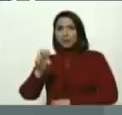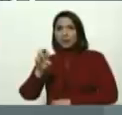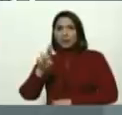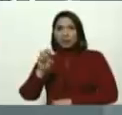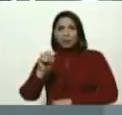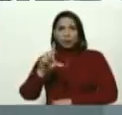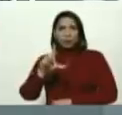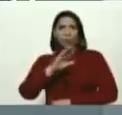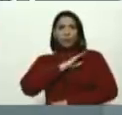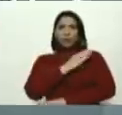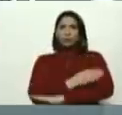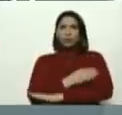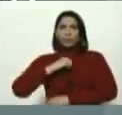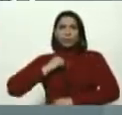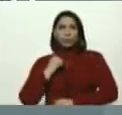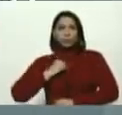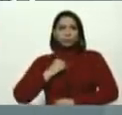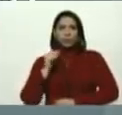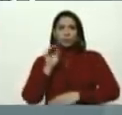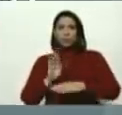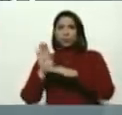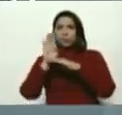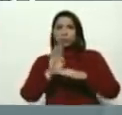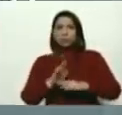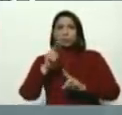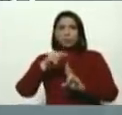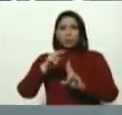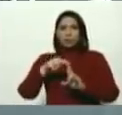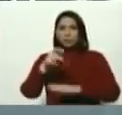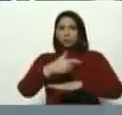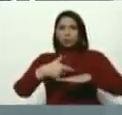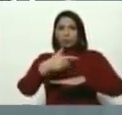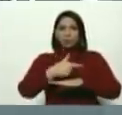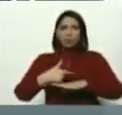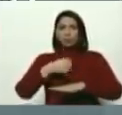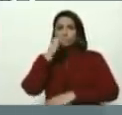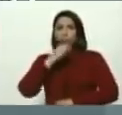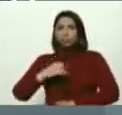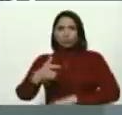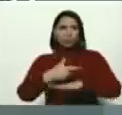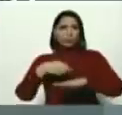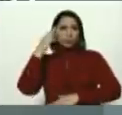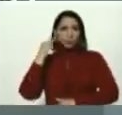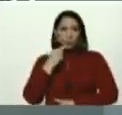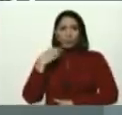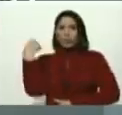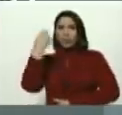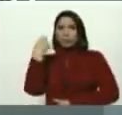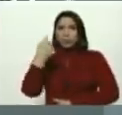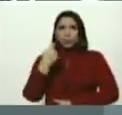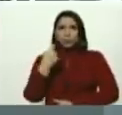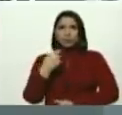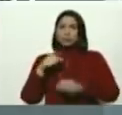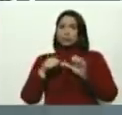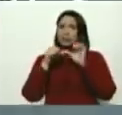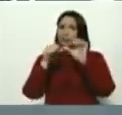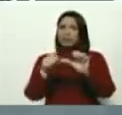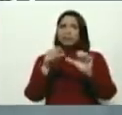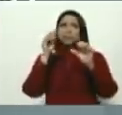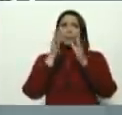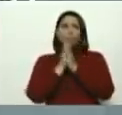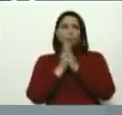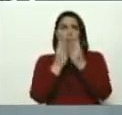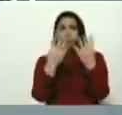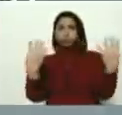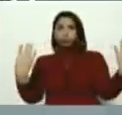policiales, protector del Táchira, gobernador del Zulia, gobernador de Apure, gobernador de Bolívar. Seguir con el cordón sanitario